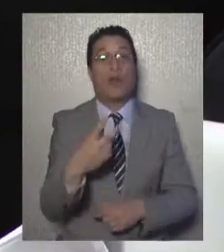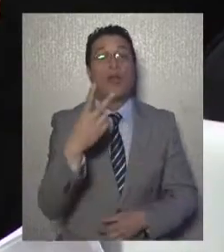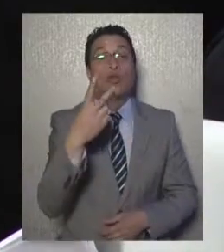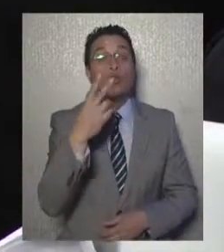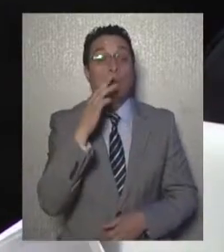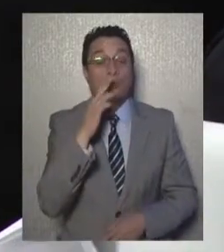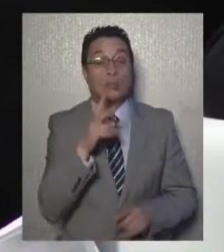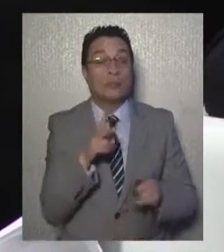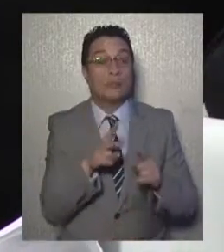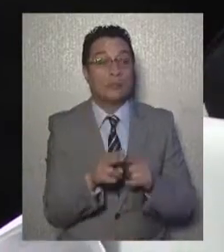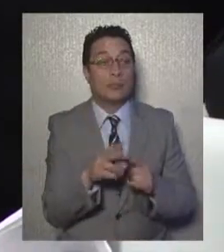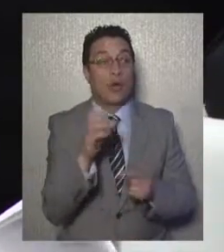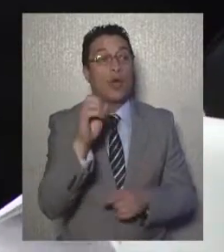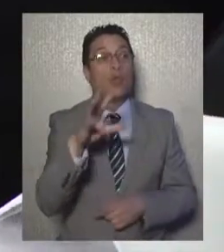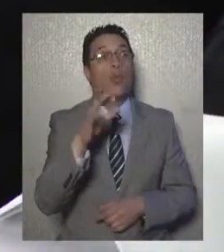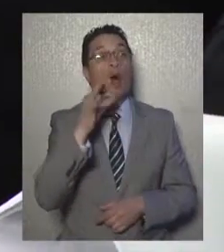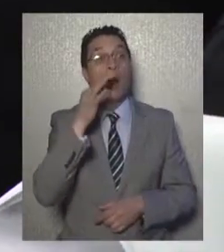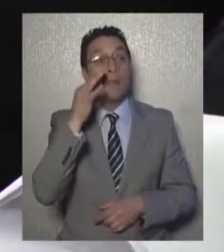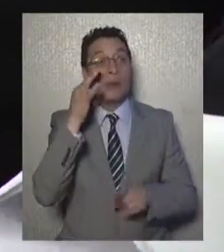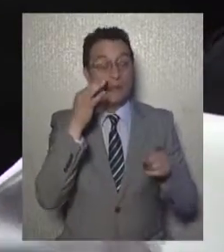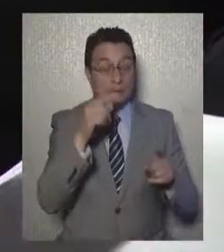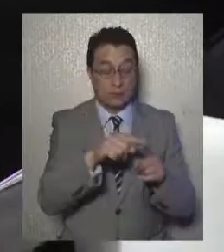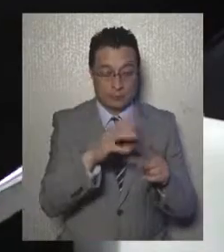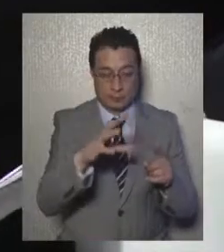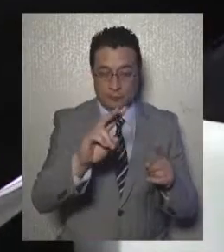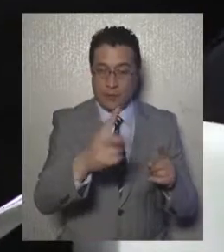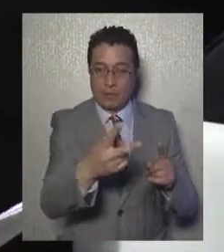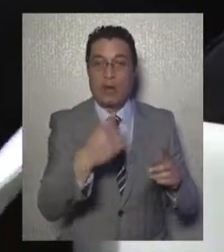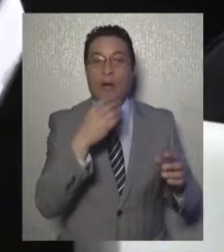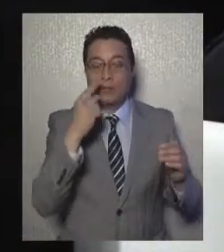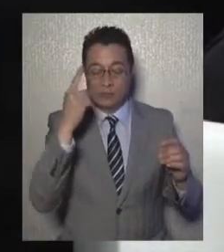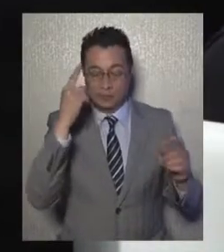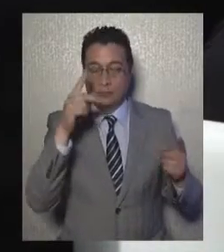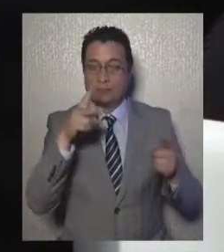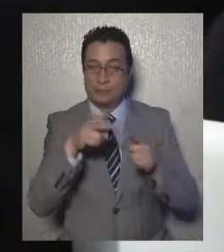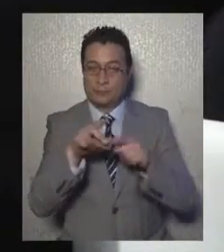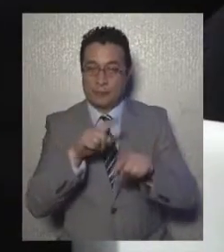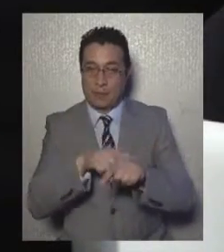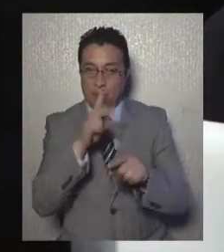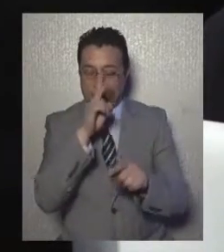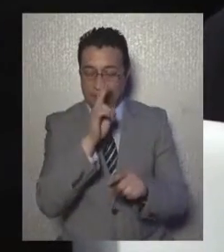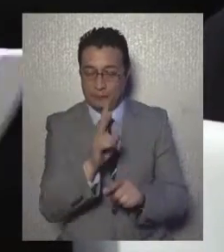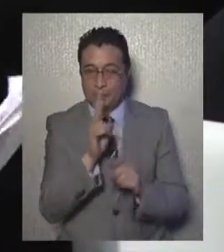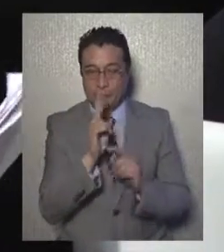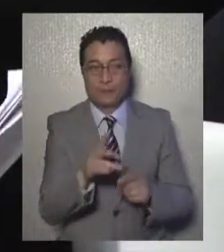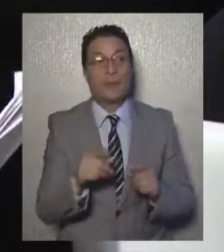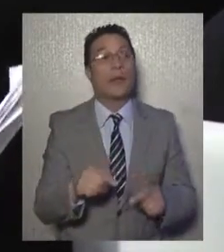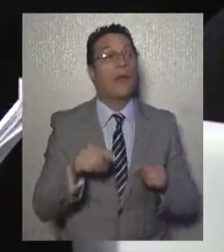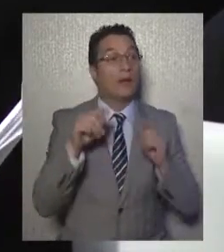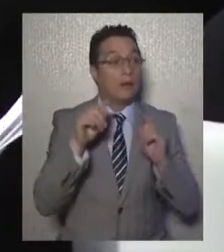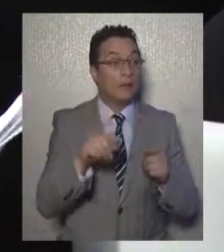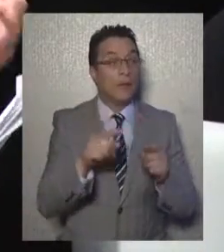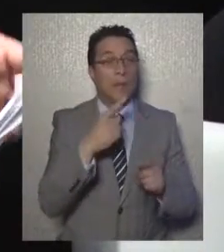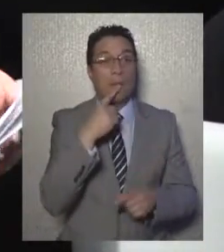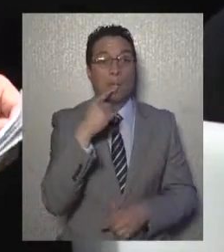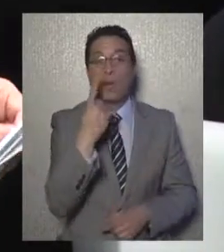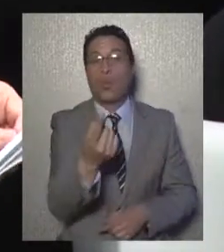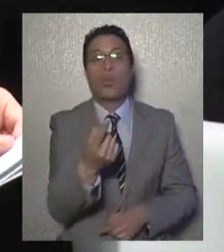del término vamos a tener una luz amarilla para ir redondeando ideas. Okay. Y quería partir con una pregunta